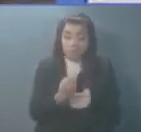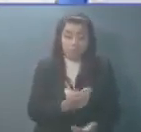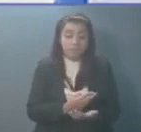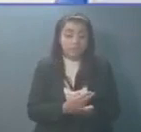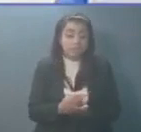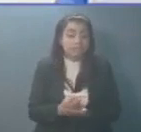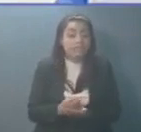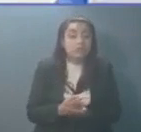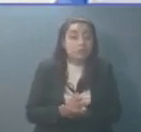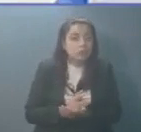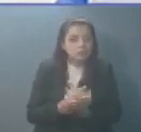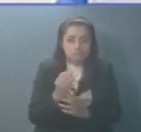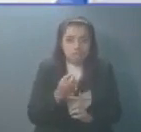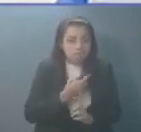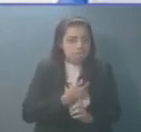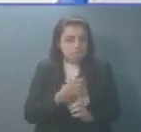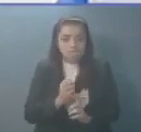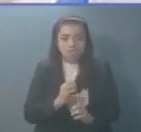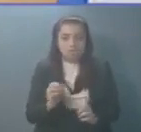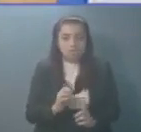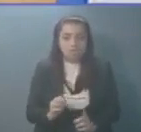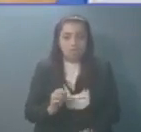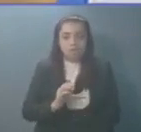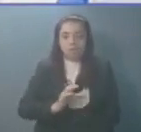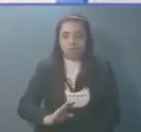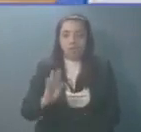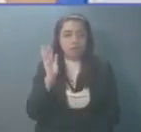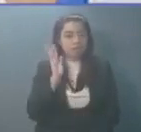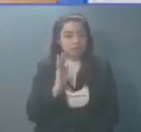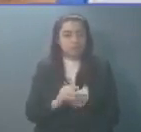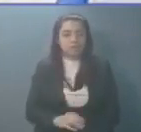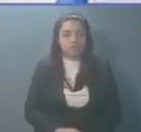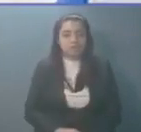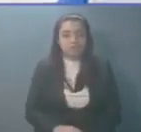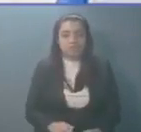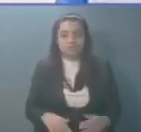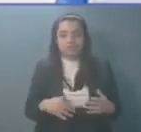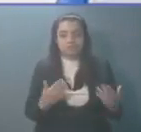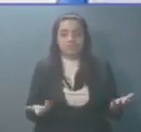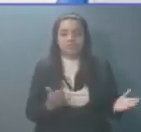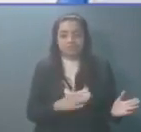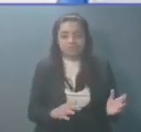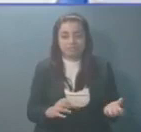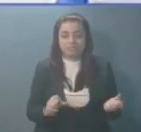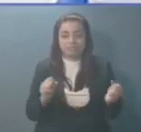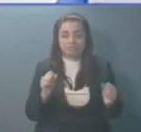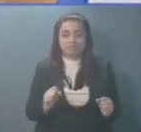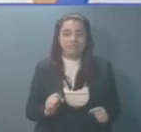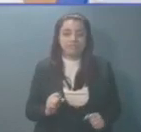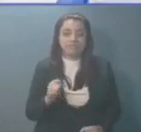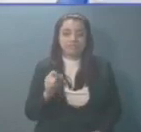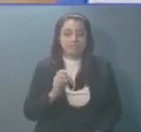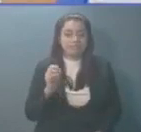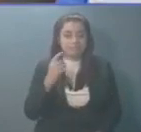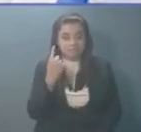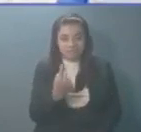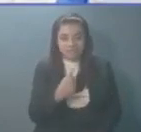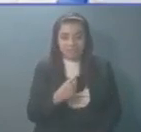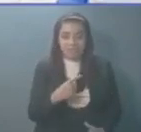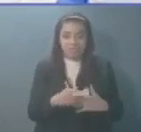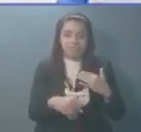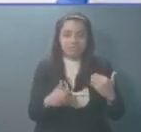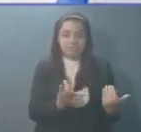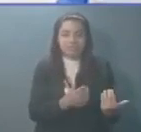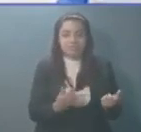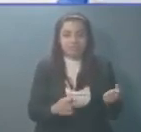de lo que se le acusaba? Y nunca lo reconocen en ese medio. No tienen el valor para